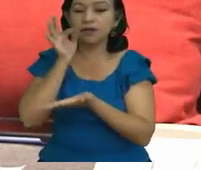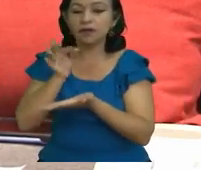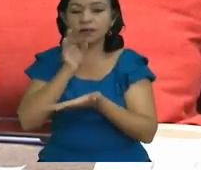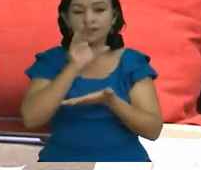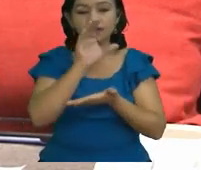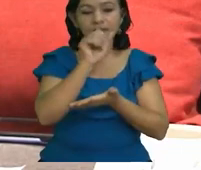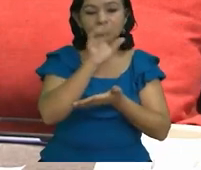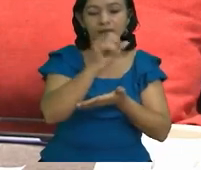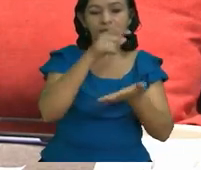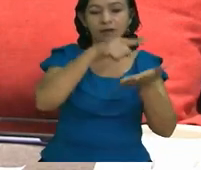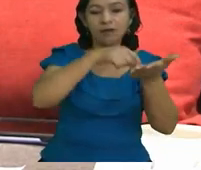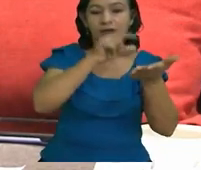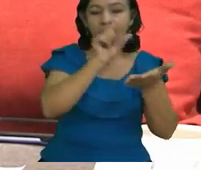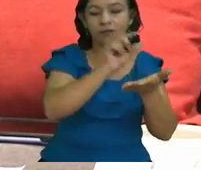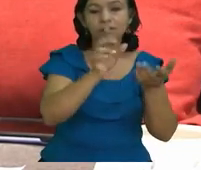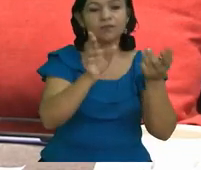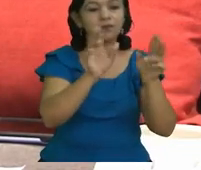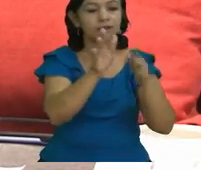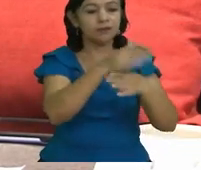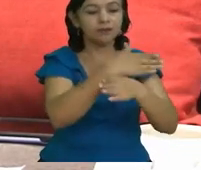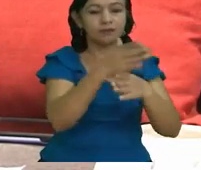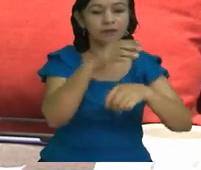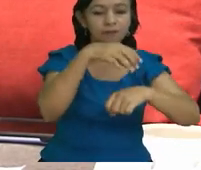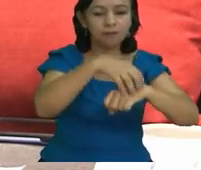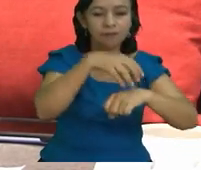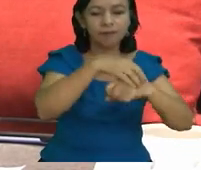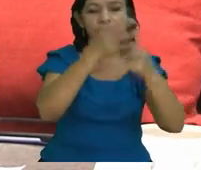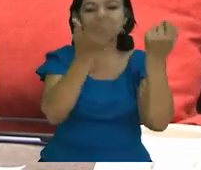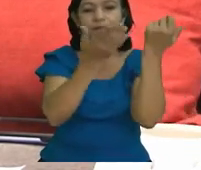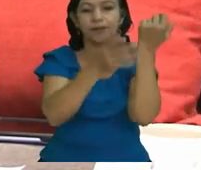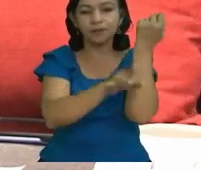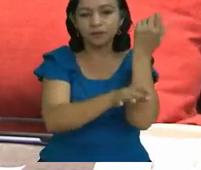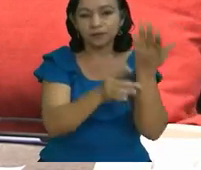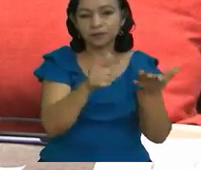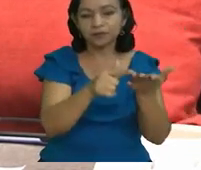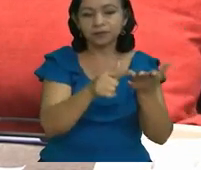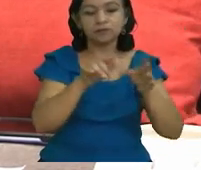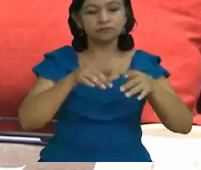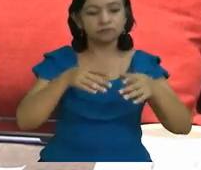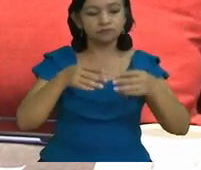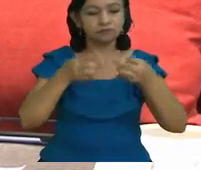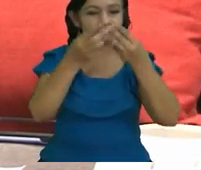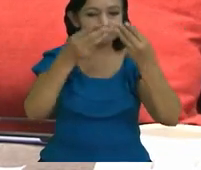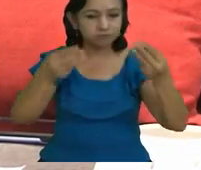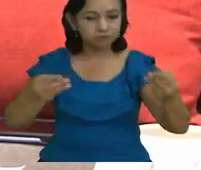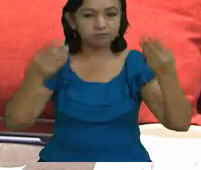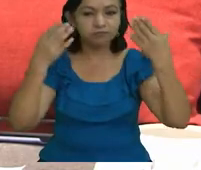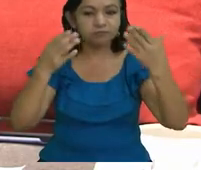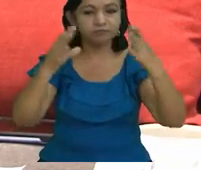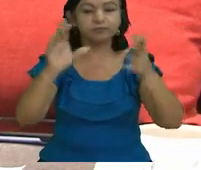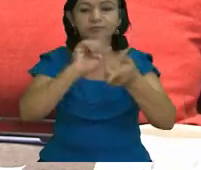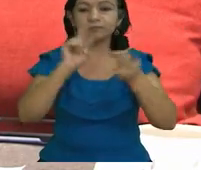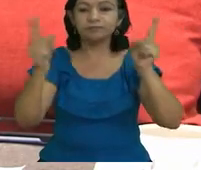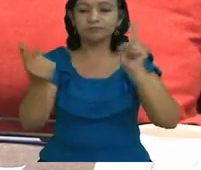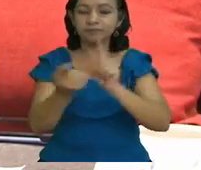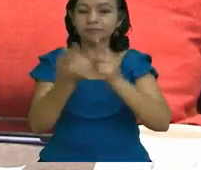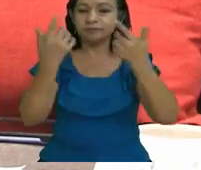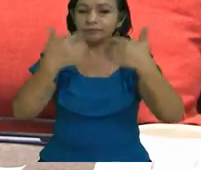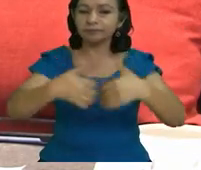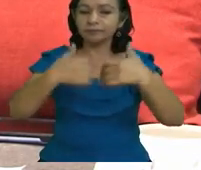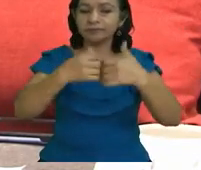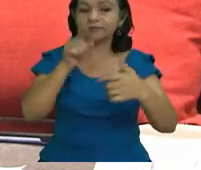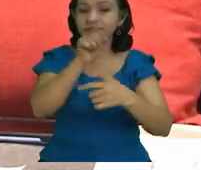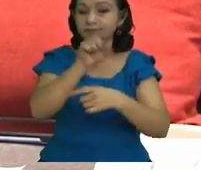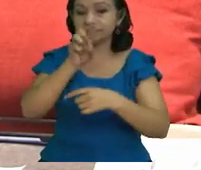granos básicos, raíces y tubérculos, lo que es la parte de maquinaria, lo que es la parte de agroindustria, transformación. Son 13 eventos